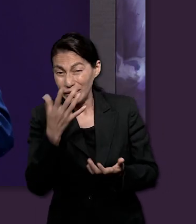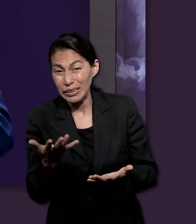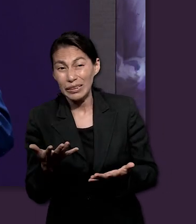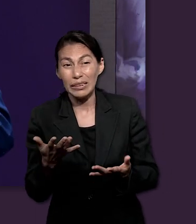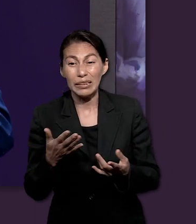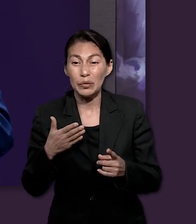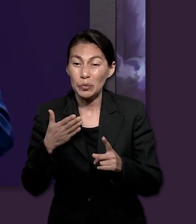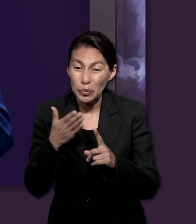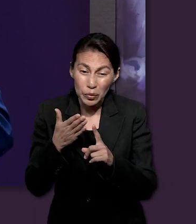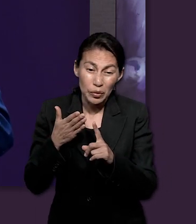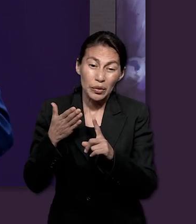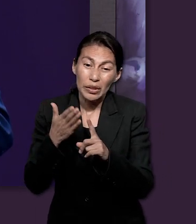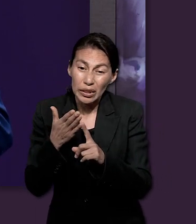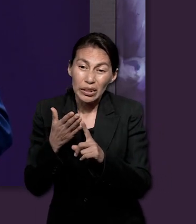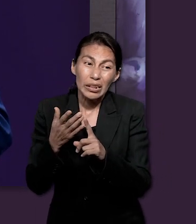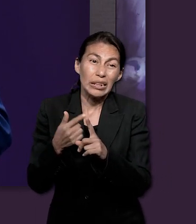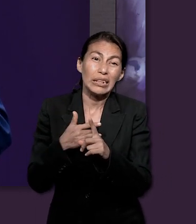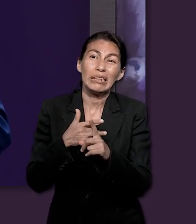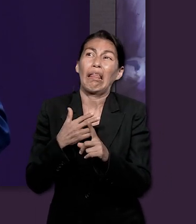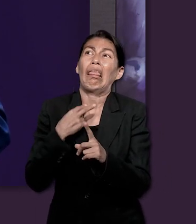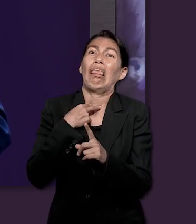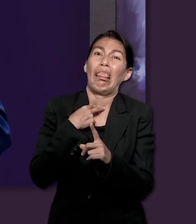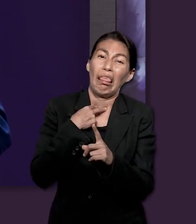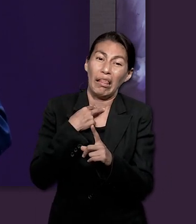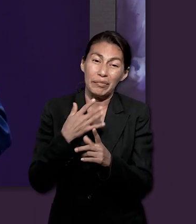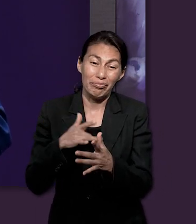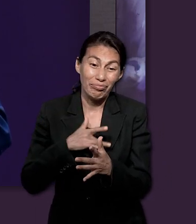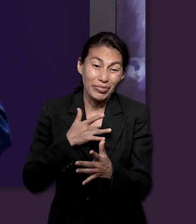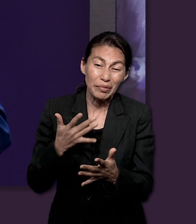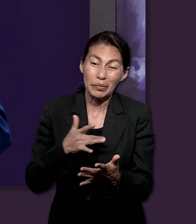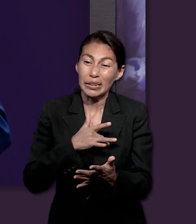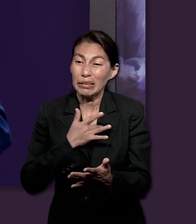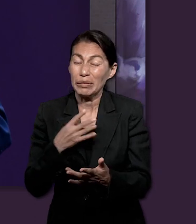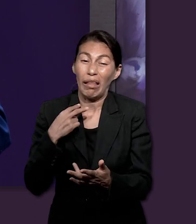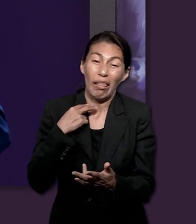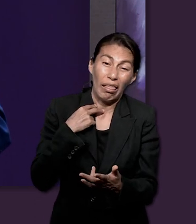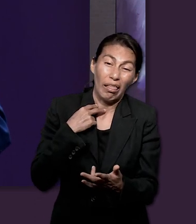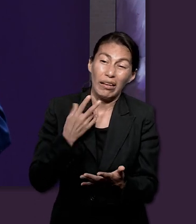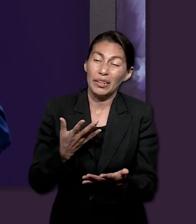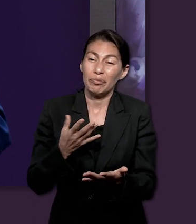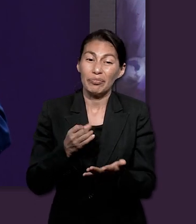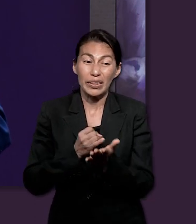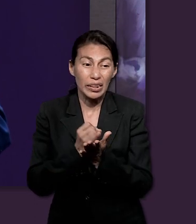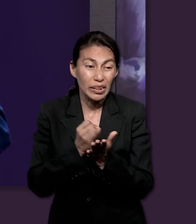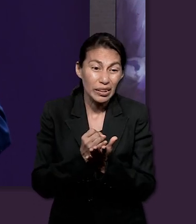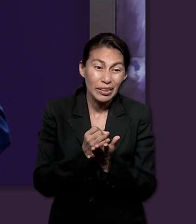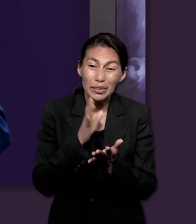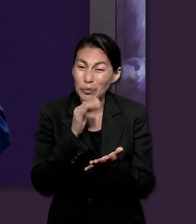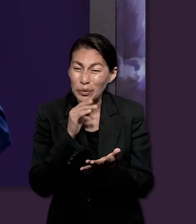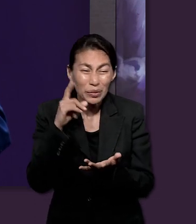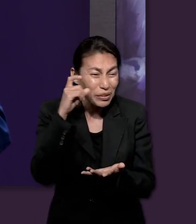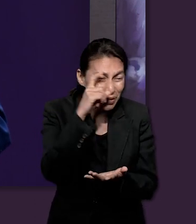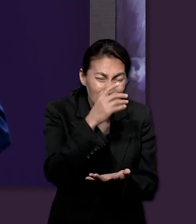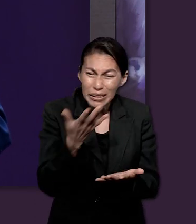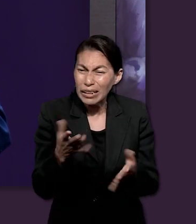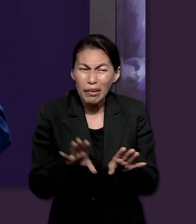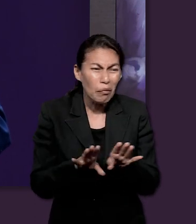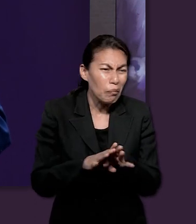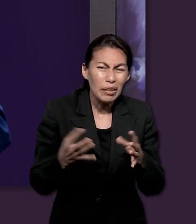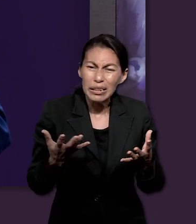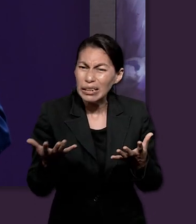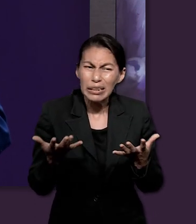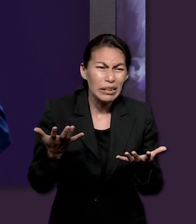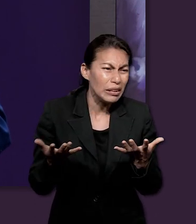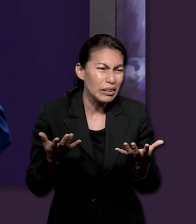muy difícil y nos sentimos bajo presión. Y nos cuesta trabajo a veces tomar una decisión en ese